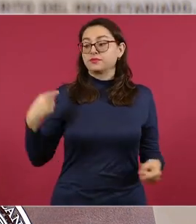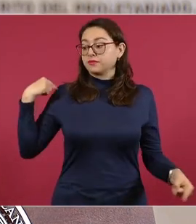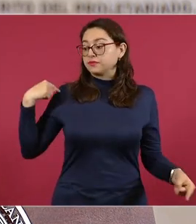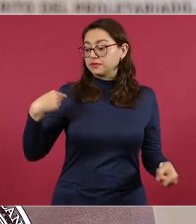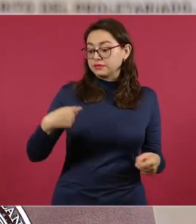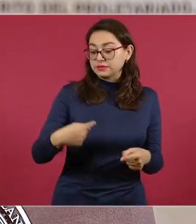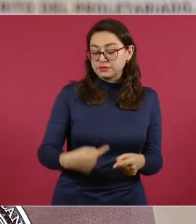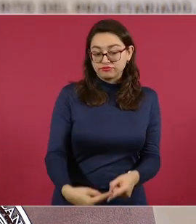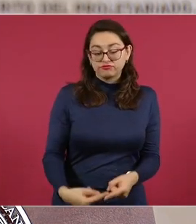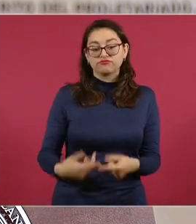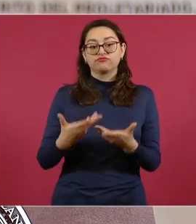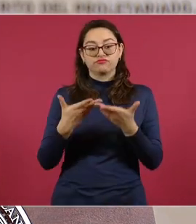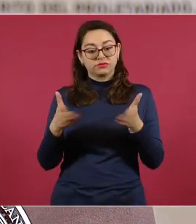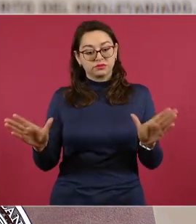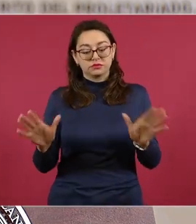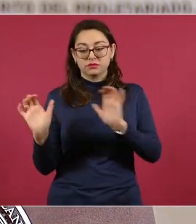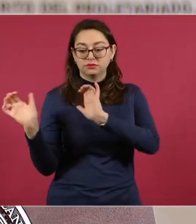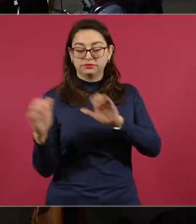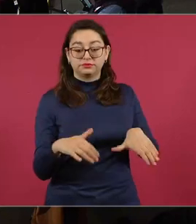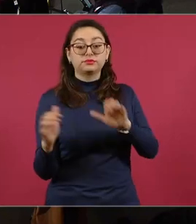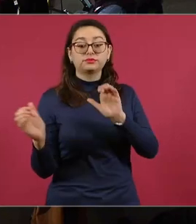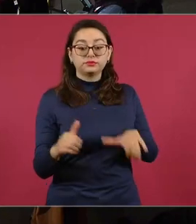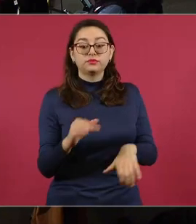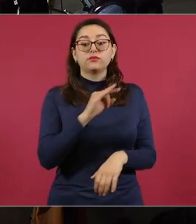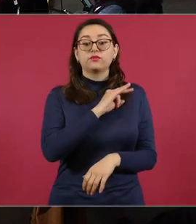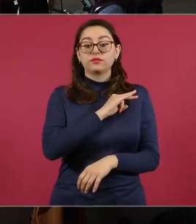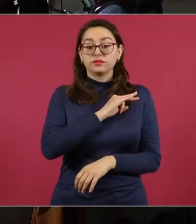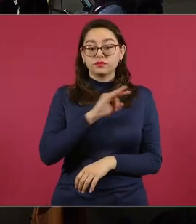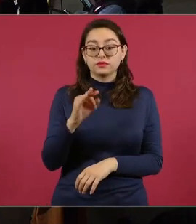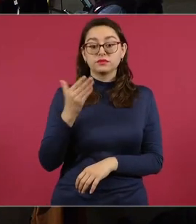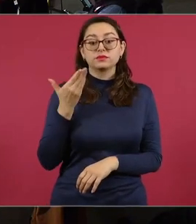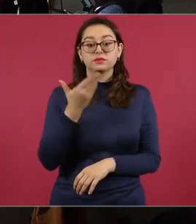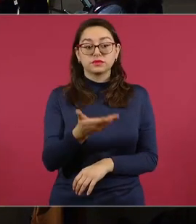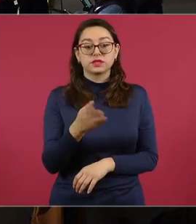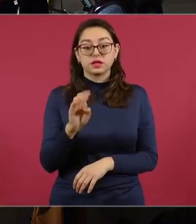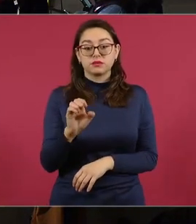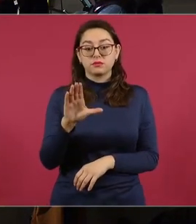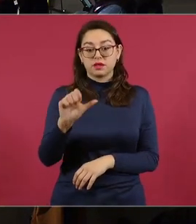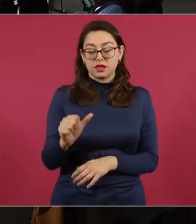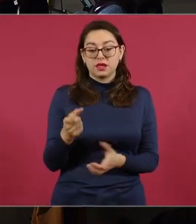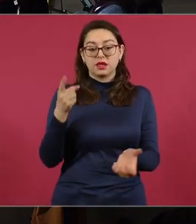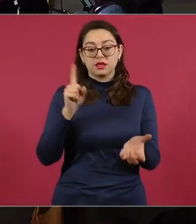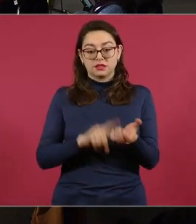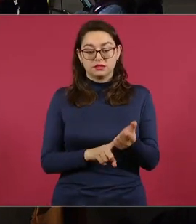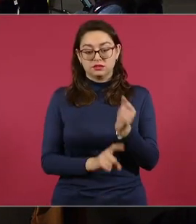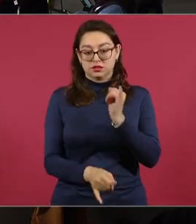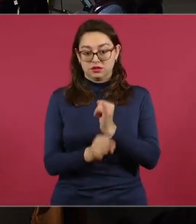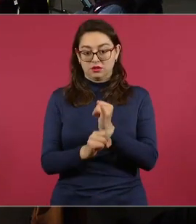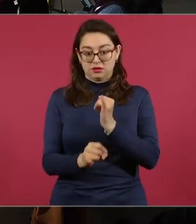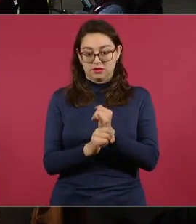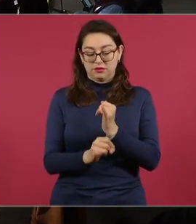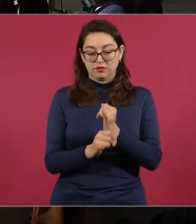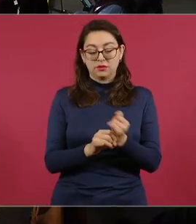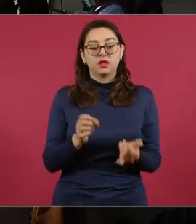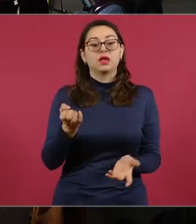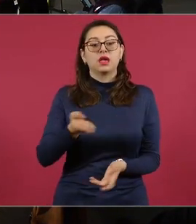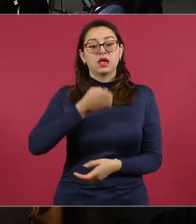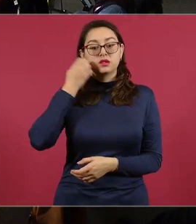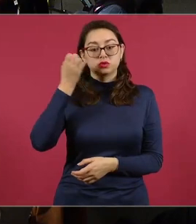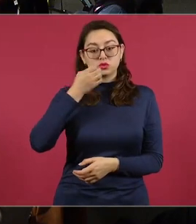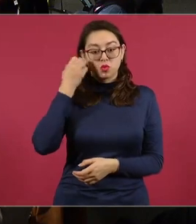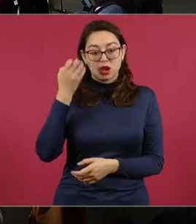de enero está abierta la solicitud de la beca en nuestra página de internet, que es el buscador de escuelas,